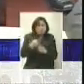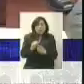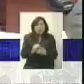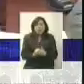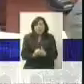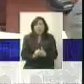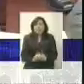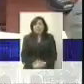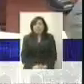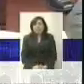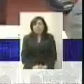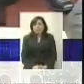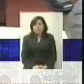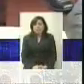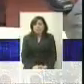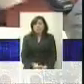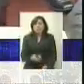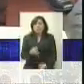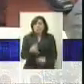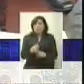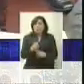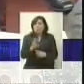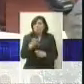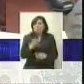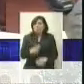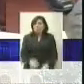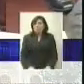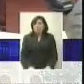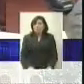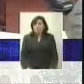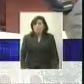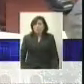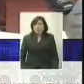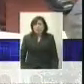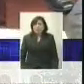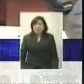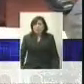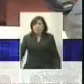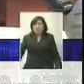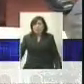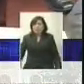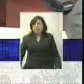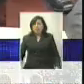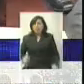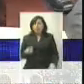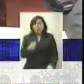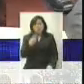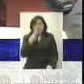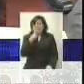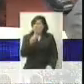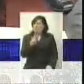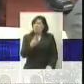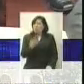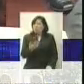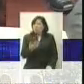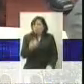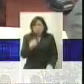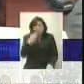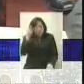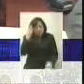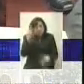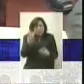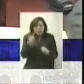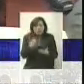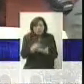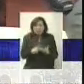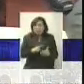algo así, o hijos que golpeaban a los padres. ¡Ah, caramba! Entonces yo en ese momento reacciono y me doy cuenta de que